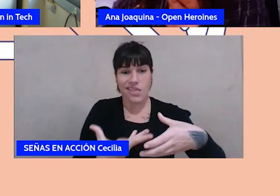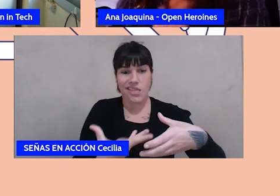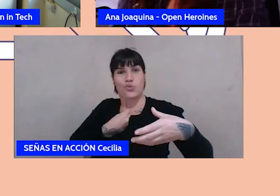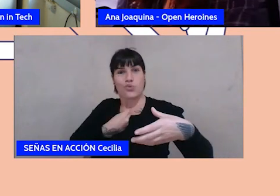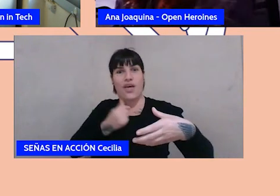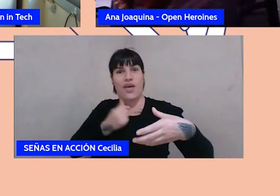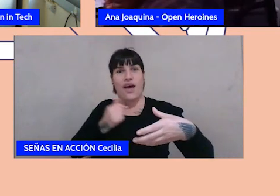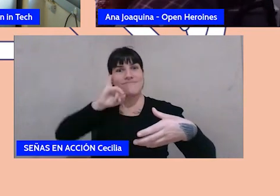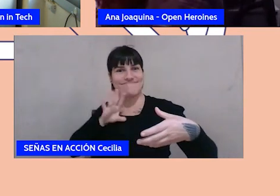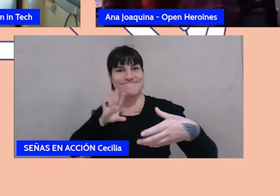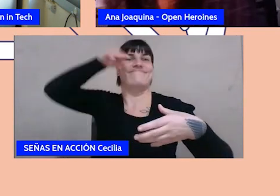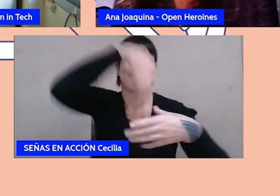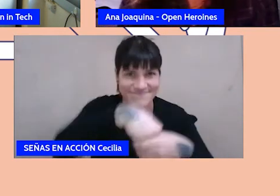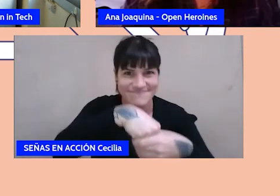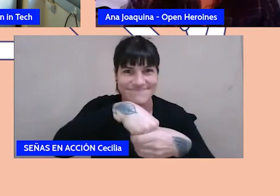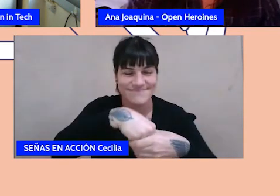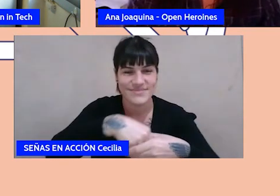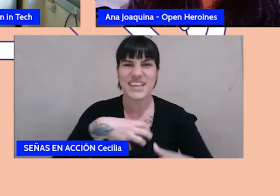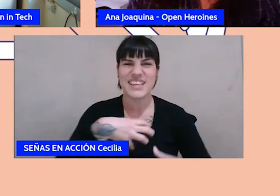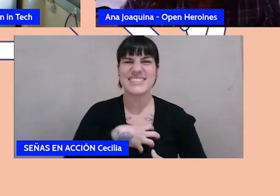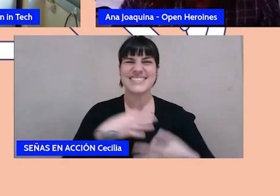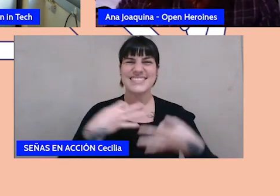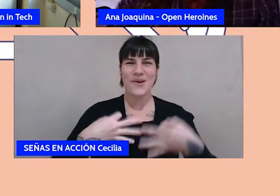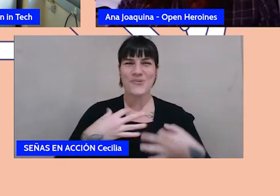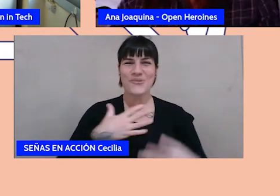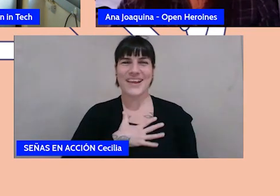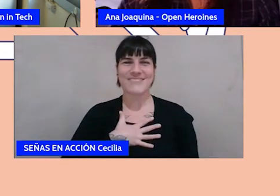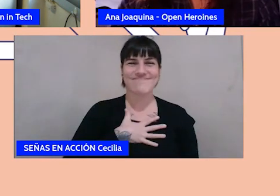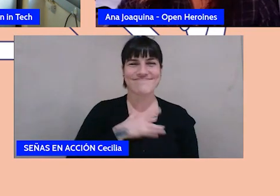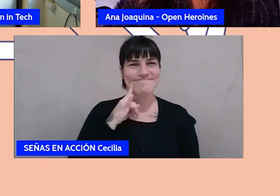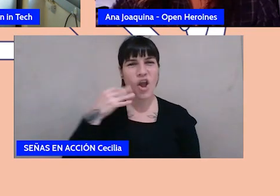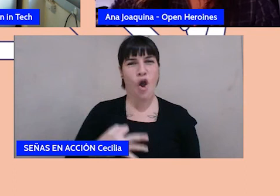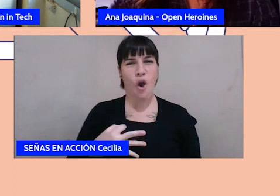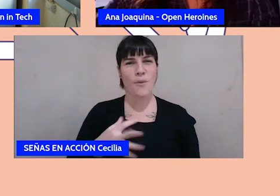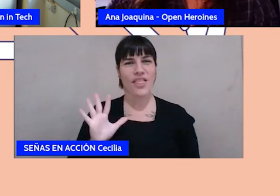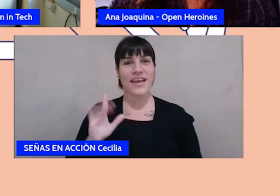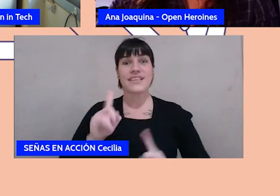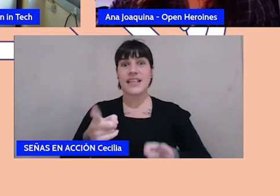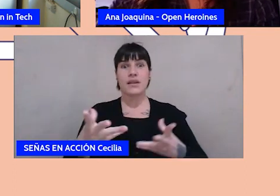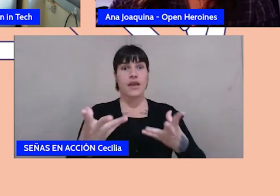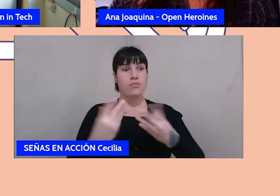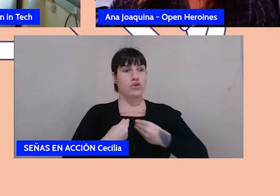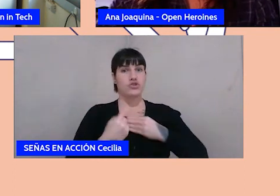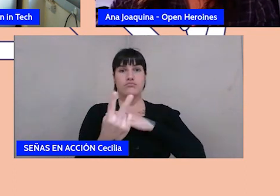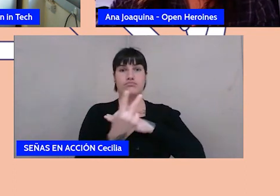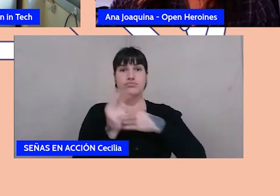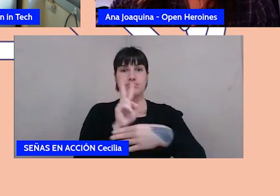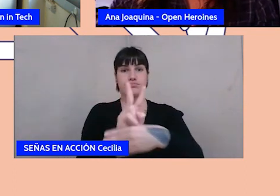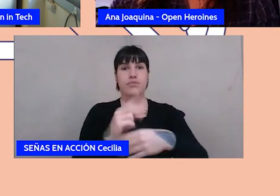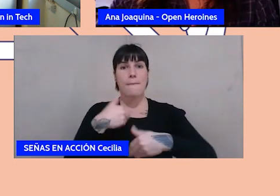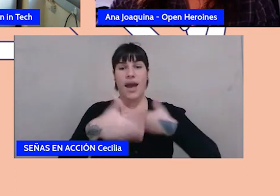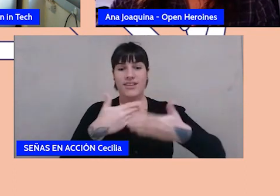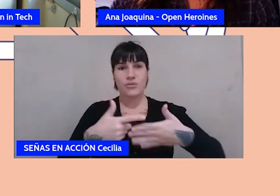y cómodas, y también donde contamos con redes de apoyo pues para esos procesos cruciales en nuestra vida, ¿no?,